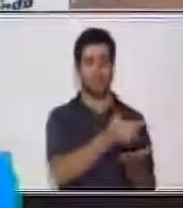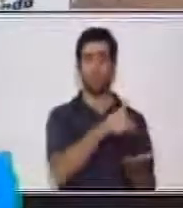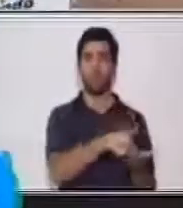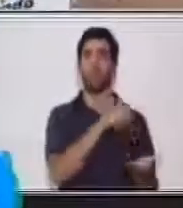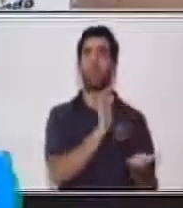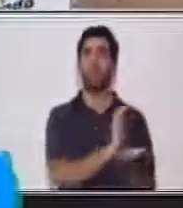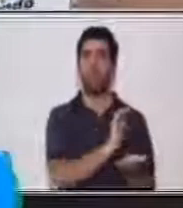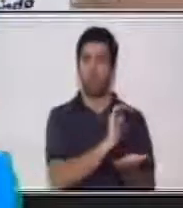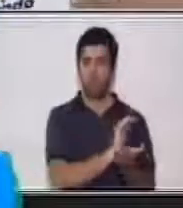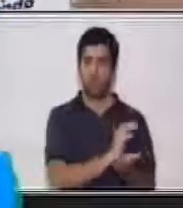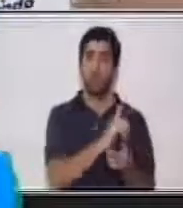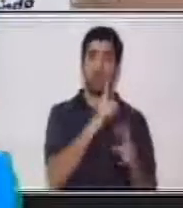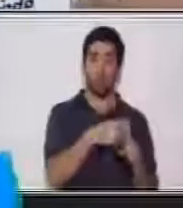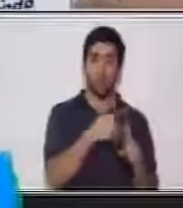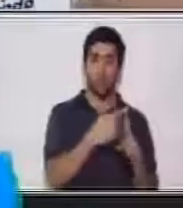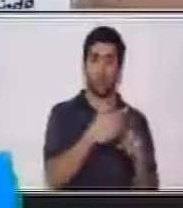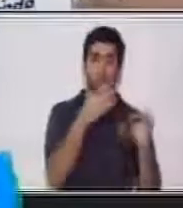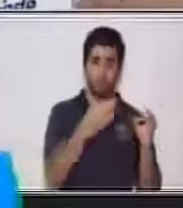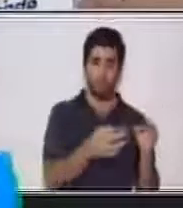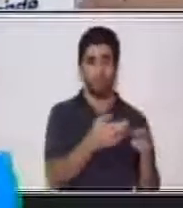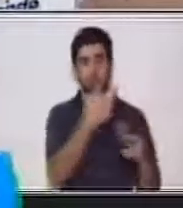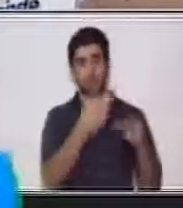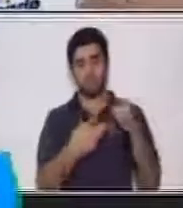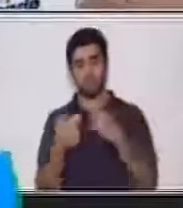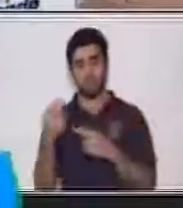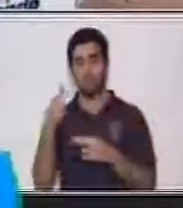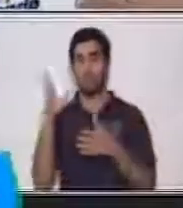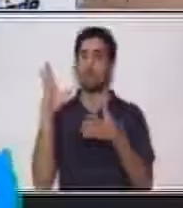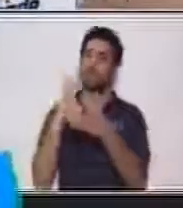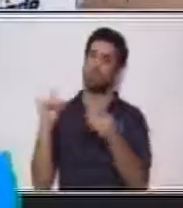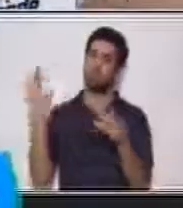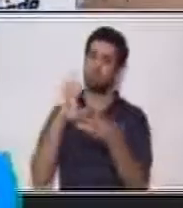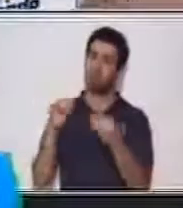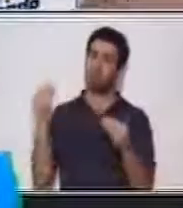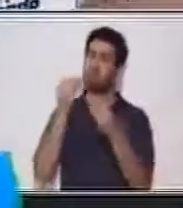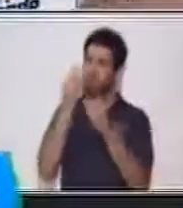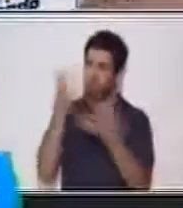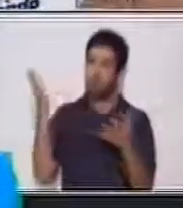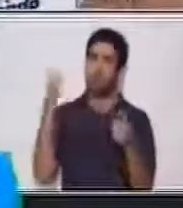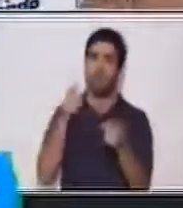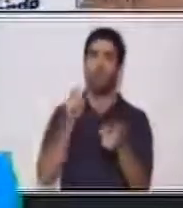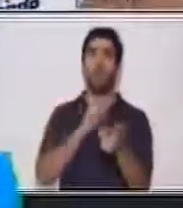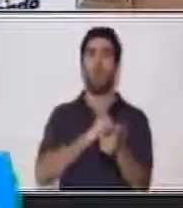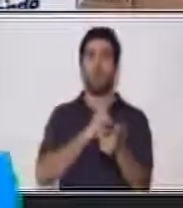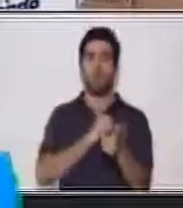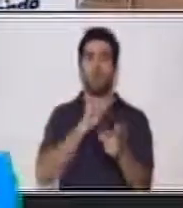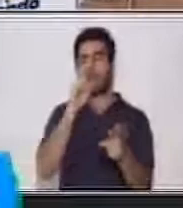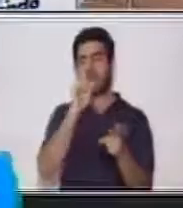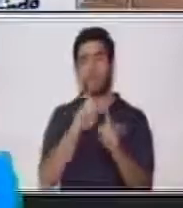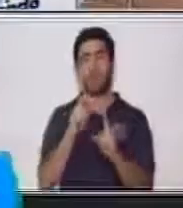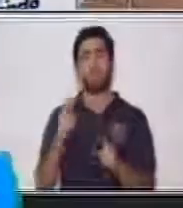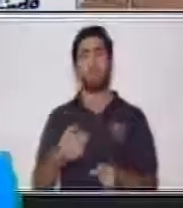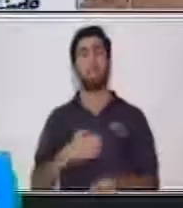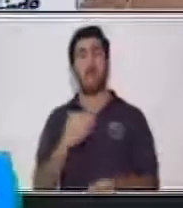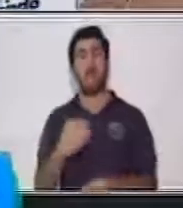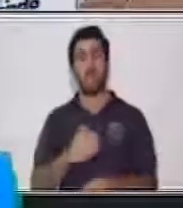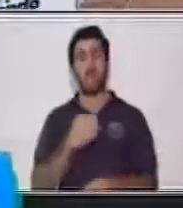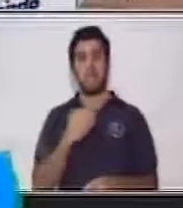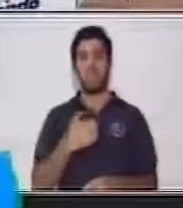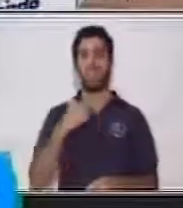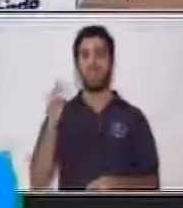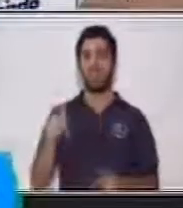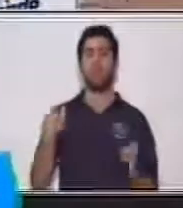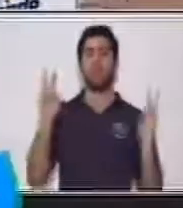Casa y cuando regreses a la escuela le vas a contar a tus compañeros y tu maestro lo que aprendiste a través del